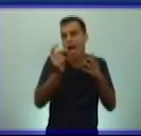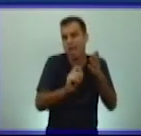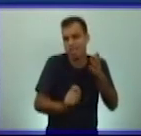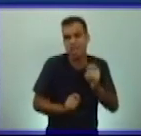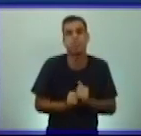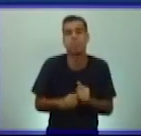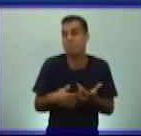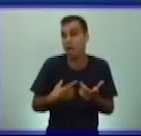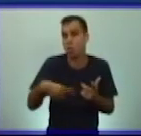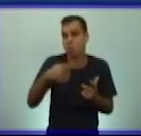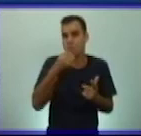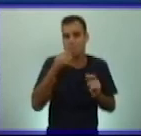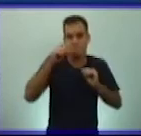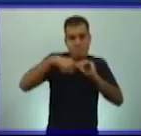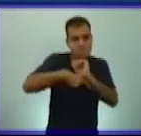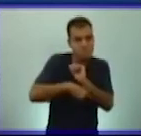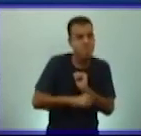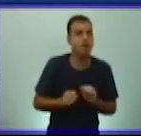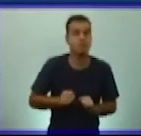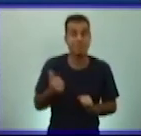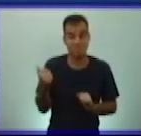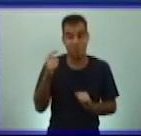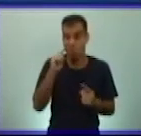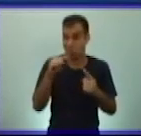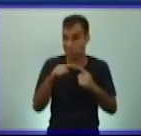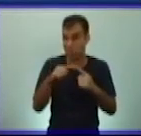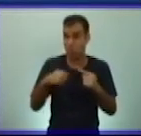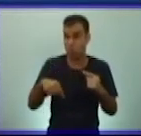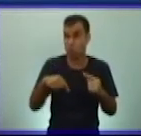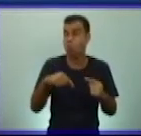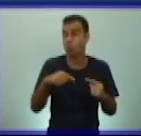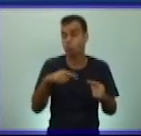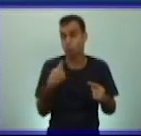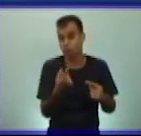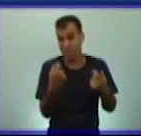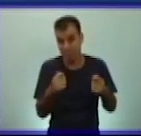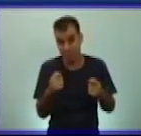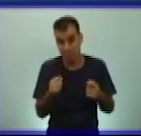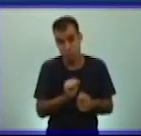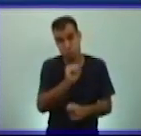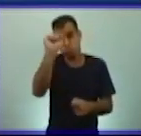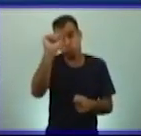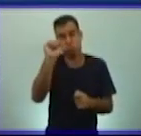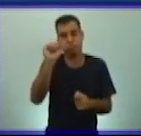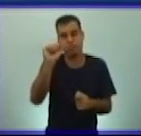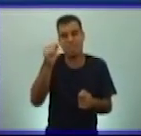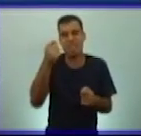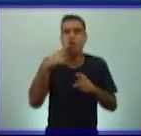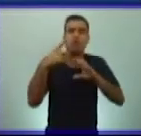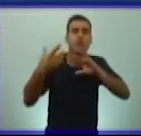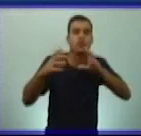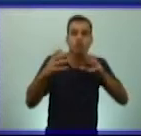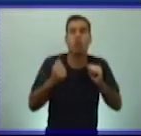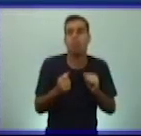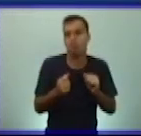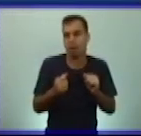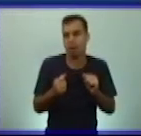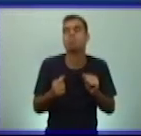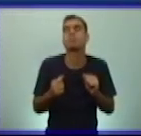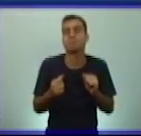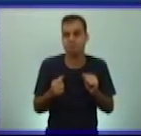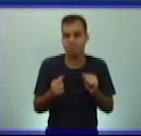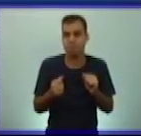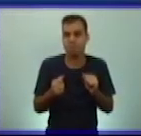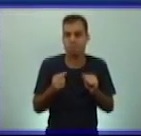usted reafirme, porque es uno de los objetivos que nosotros tenemos que vencer, el interpretar, el diferenciar en